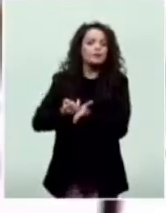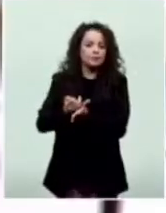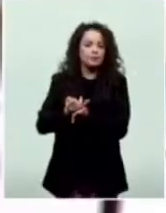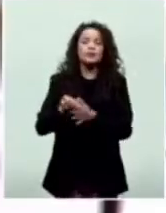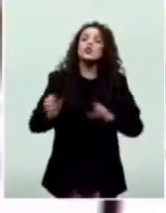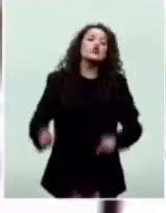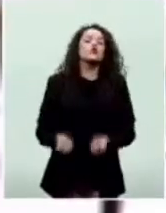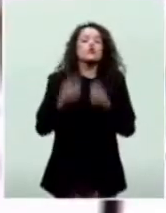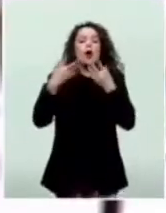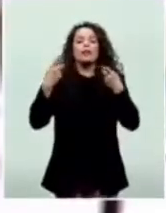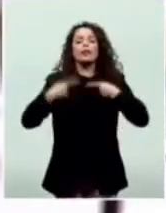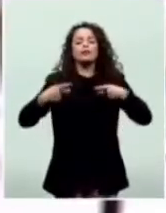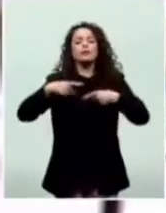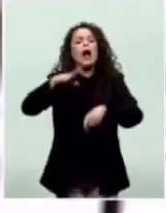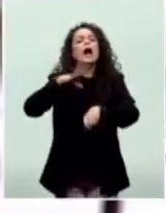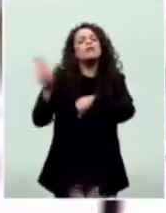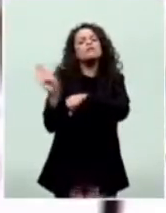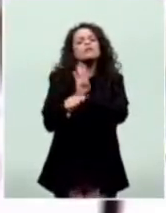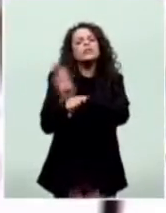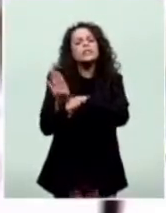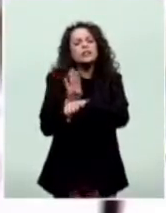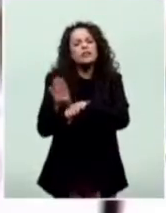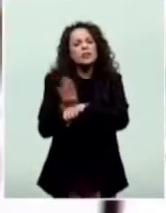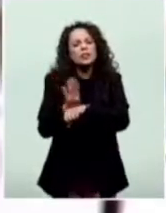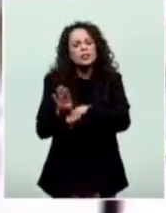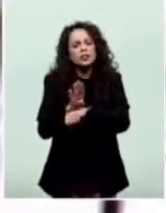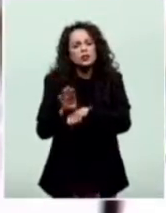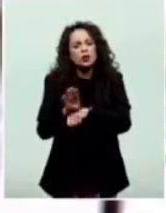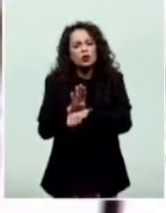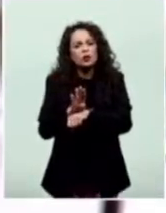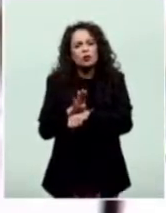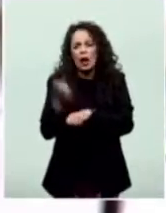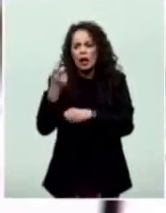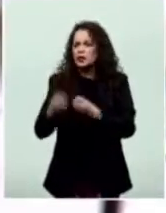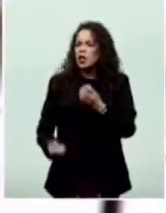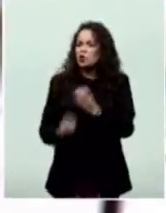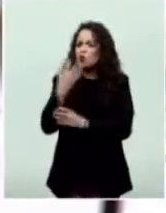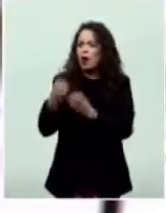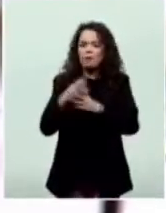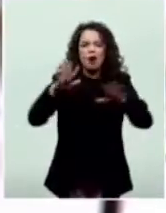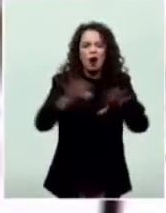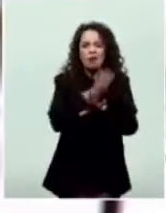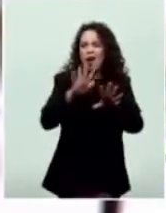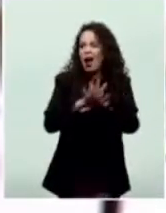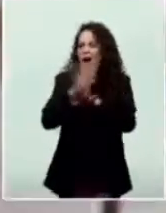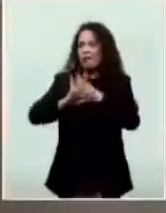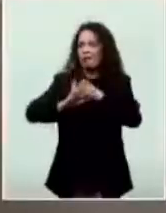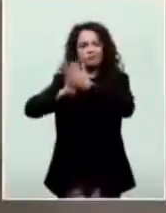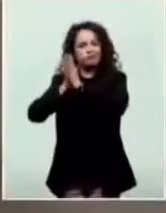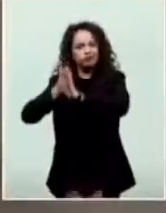¿cuántas personas se verían beneficiadas al tener precisamente ya estas nuevas modificaciones?